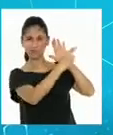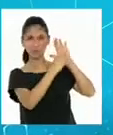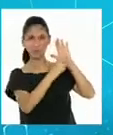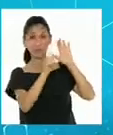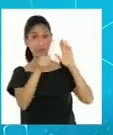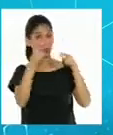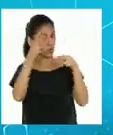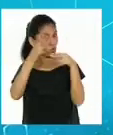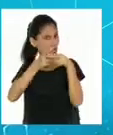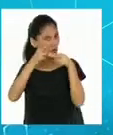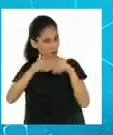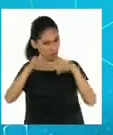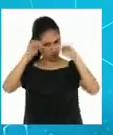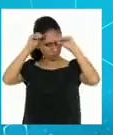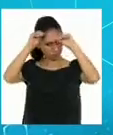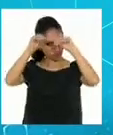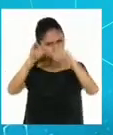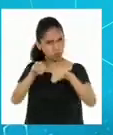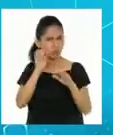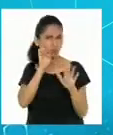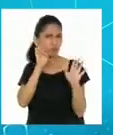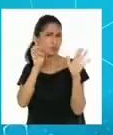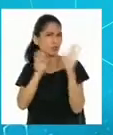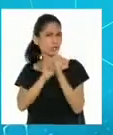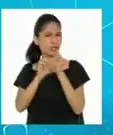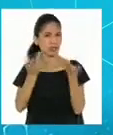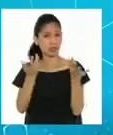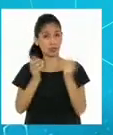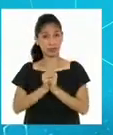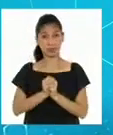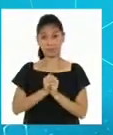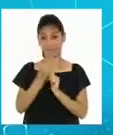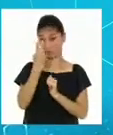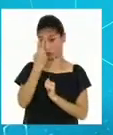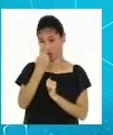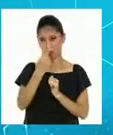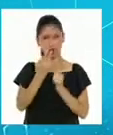o escala. Por ejemplo, el nivel de educación alcanzado.